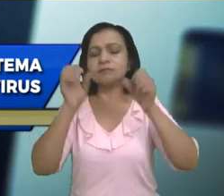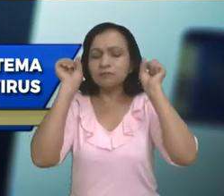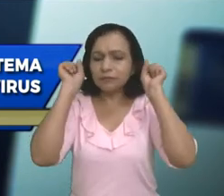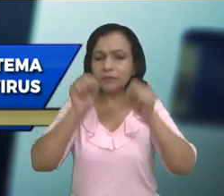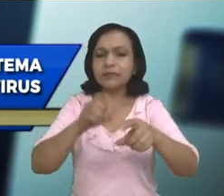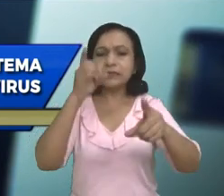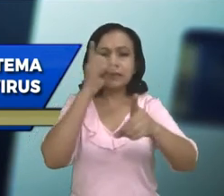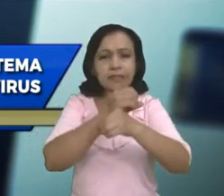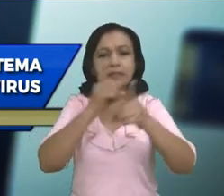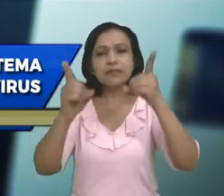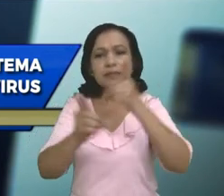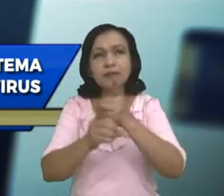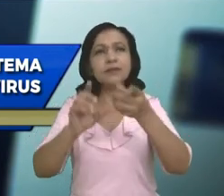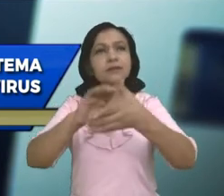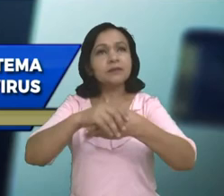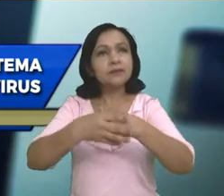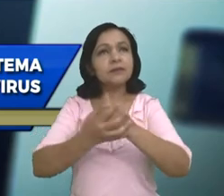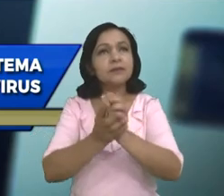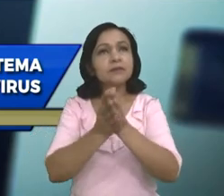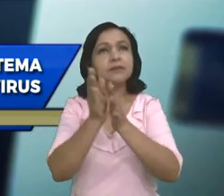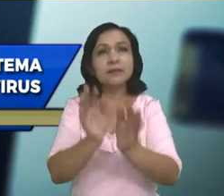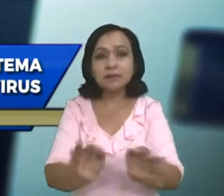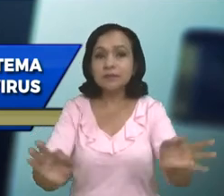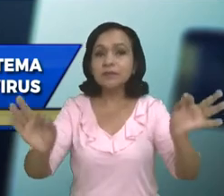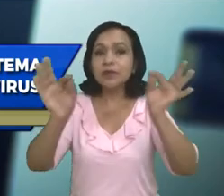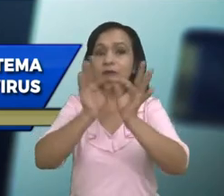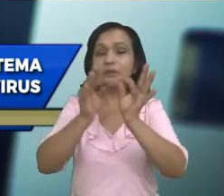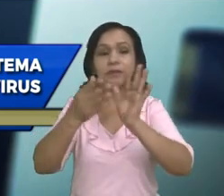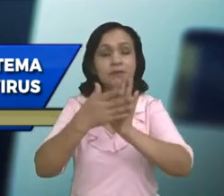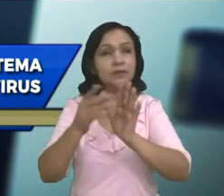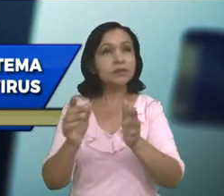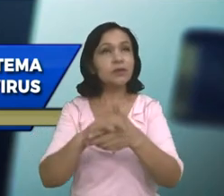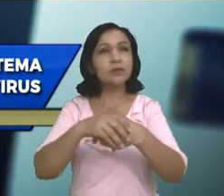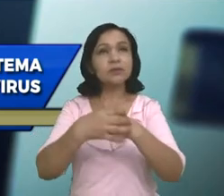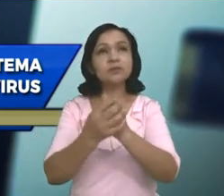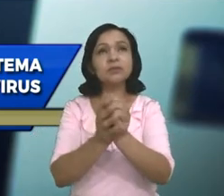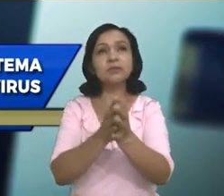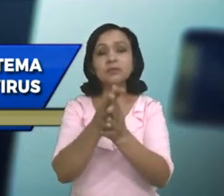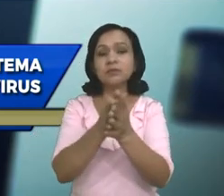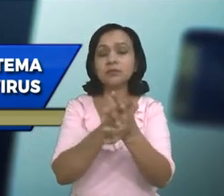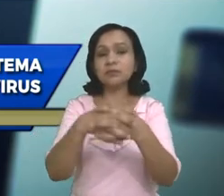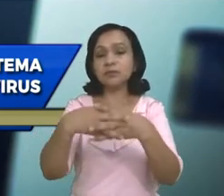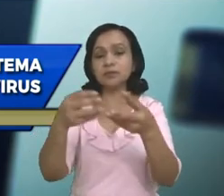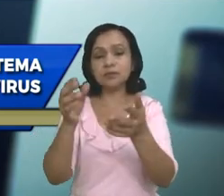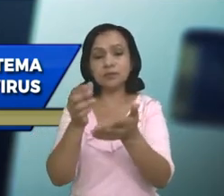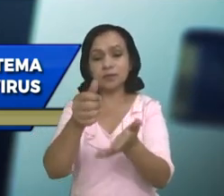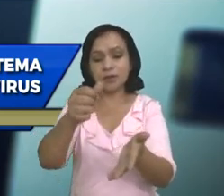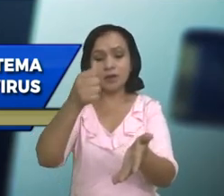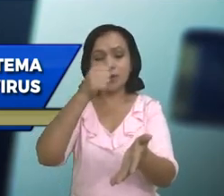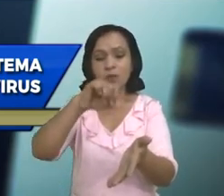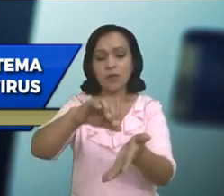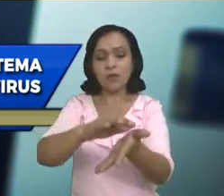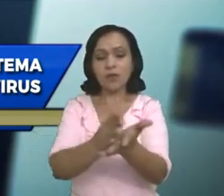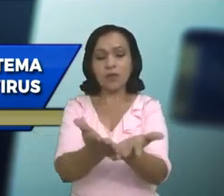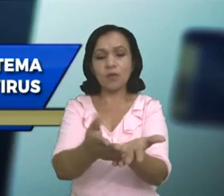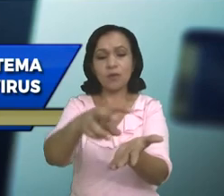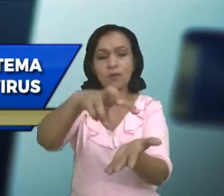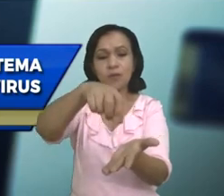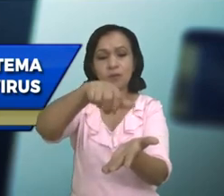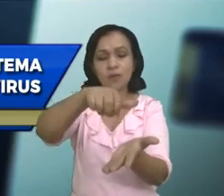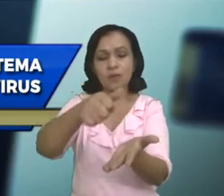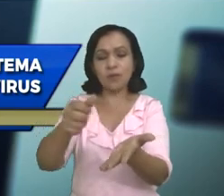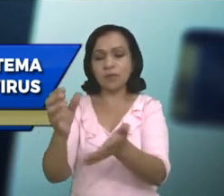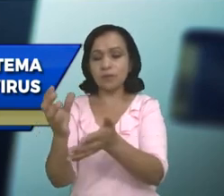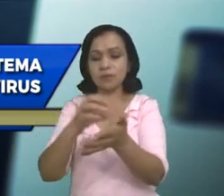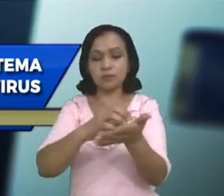frecuentemente que eso es clave para no transmitir sólo con ese lado de la mano cuando no solo nos protegemos contra el